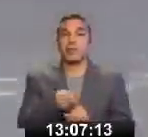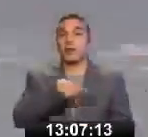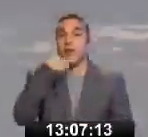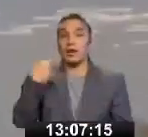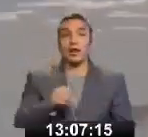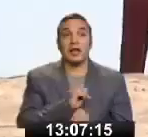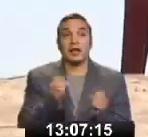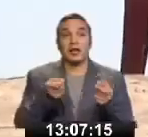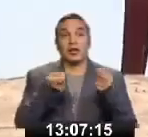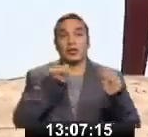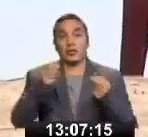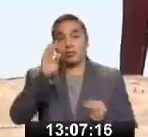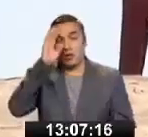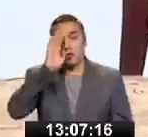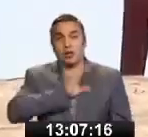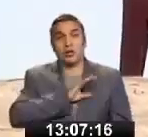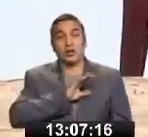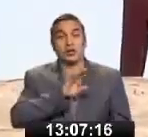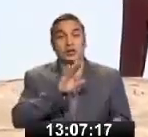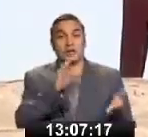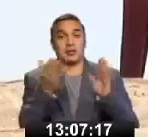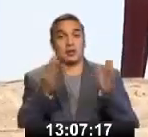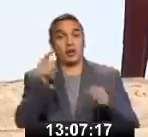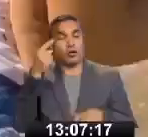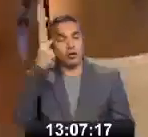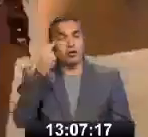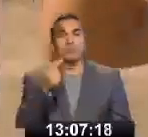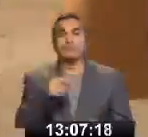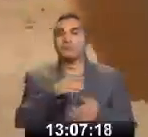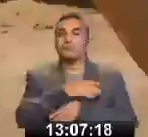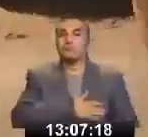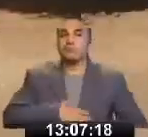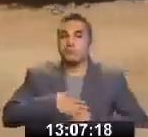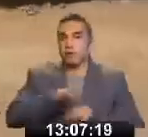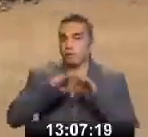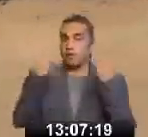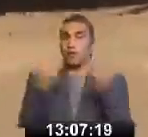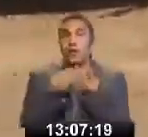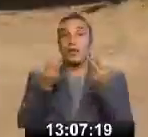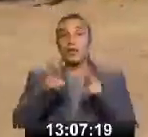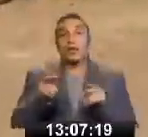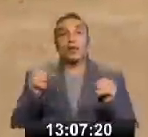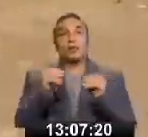estado de excepción para disfrutarlo en familia y con las medidas de bioseguridad.